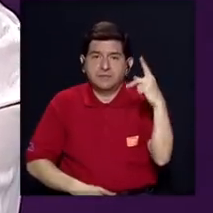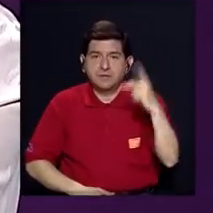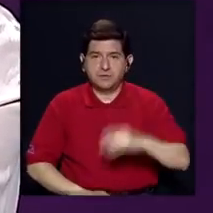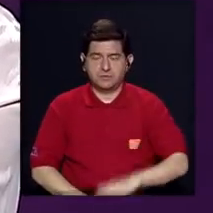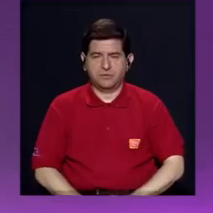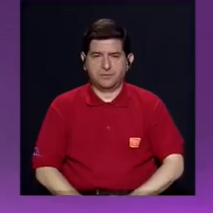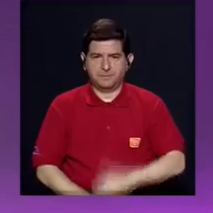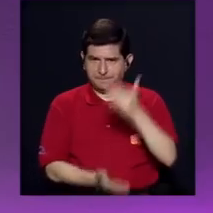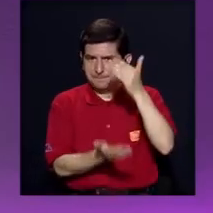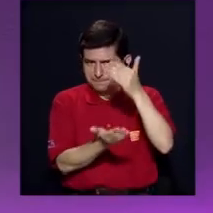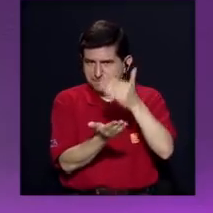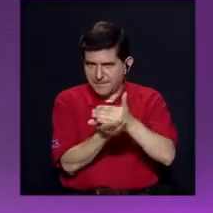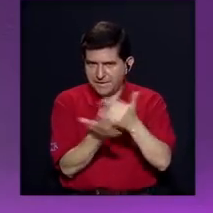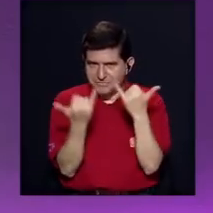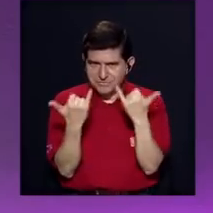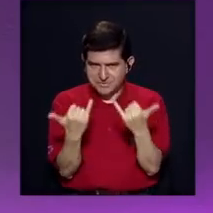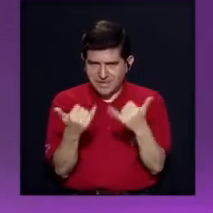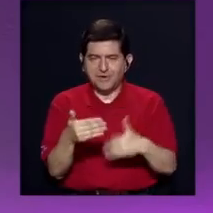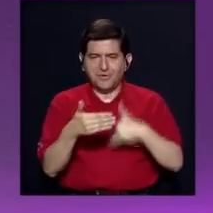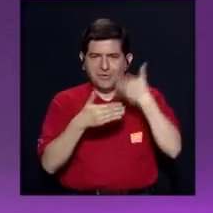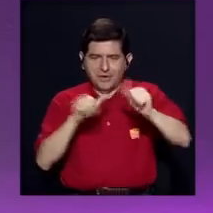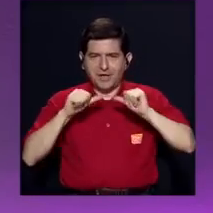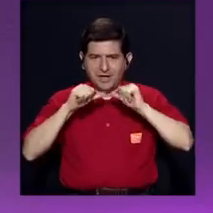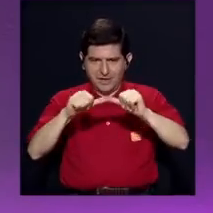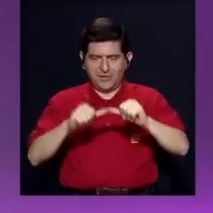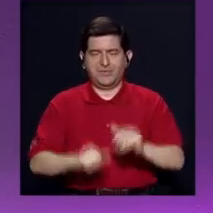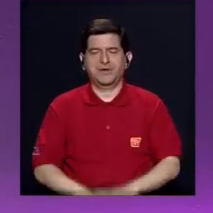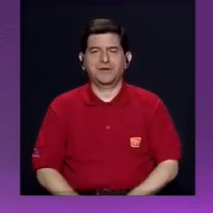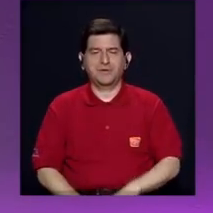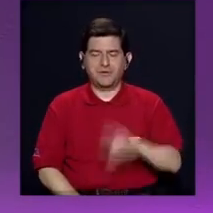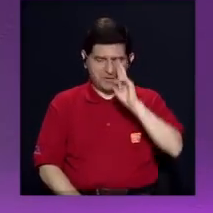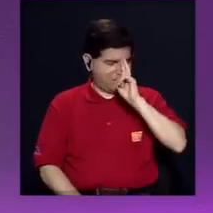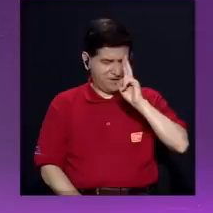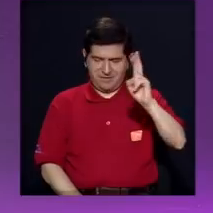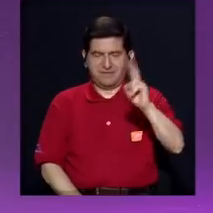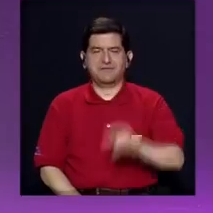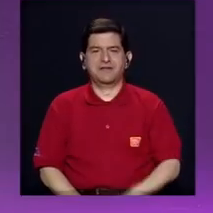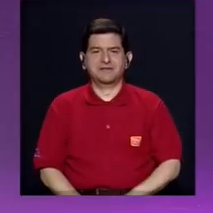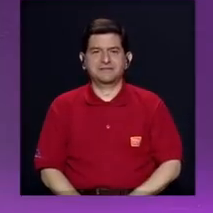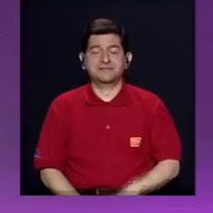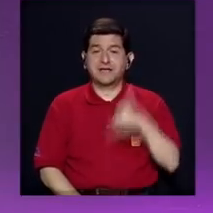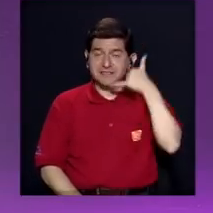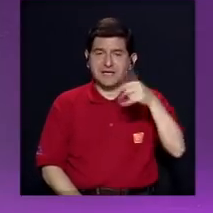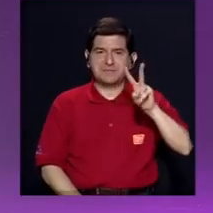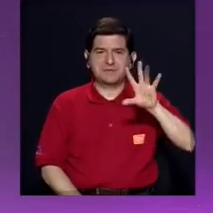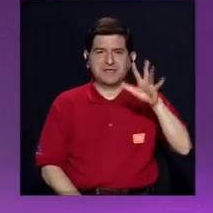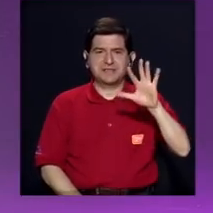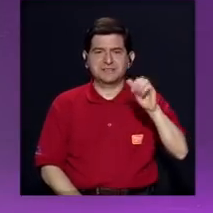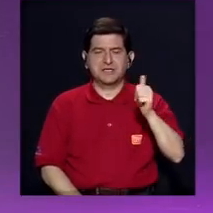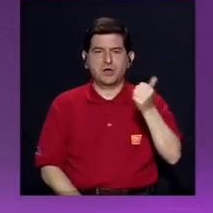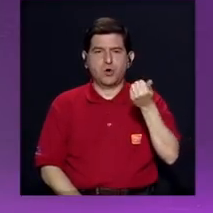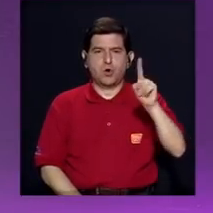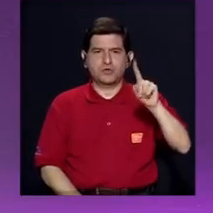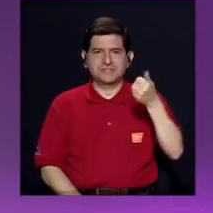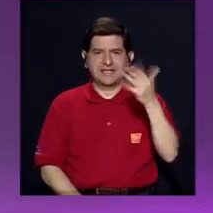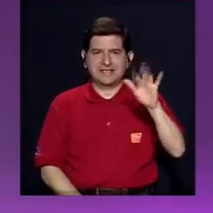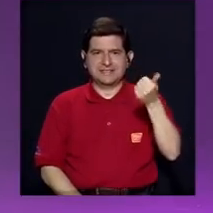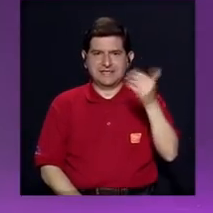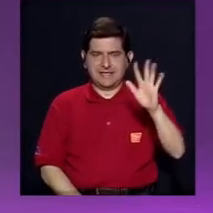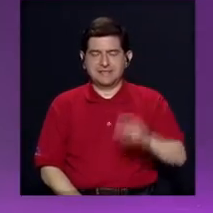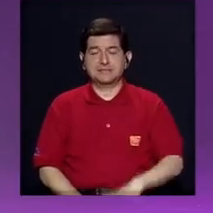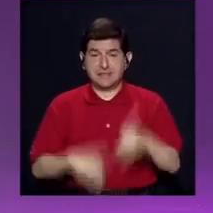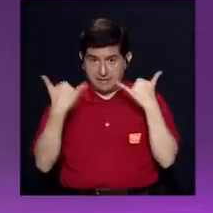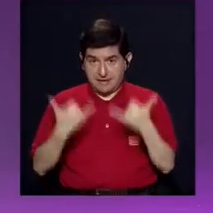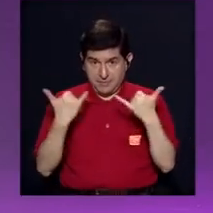vamos a ir a un corte y estamos de regreso en unos segundos con irreverencias llamenos 25 11 15 15 estamos en vivo